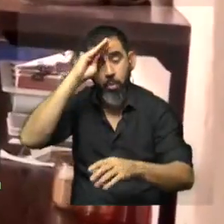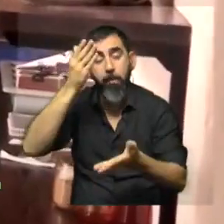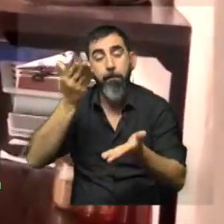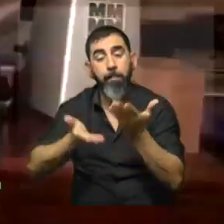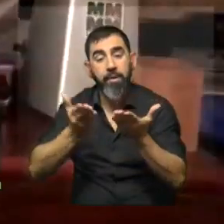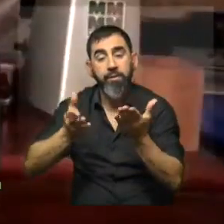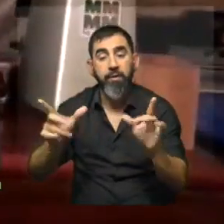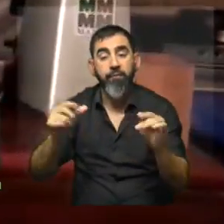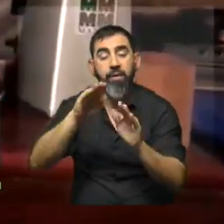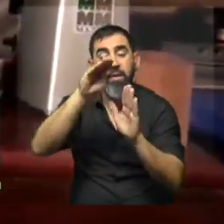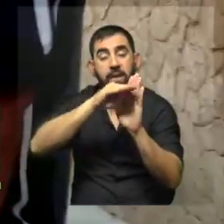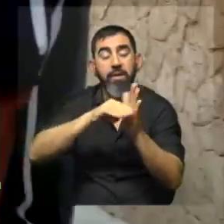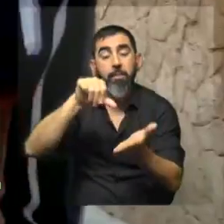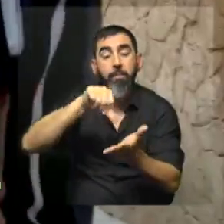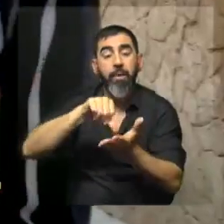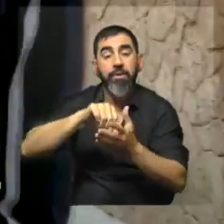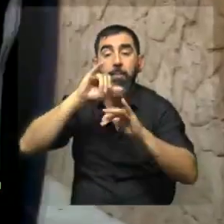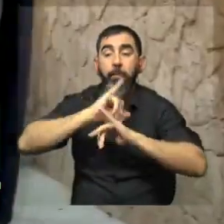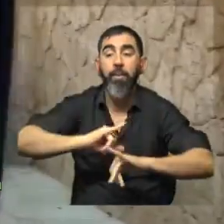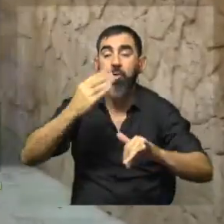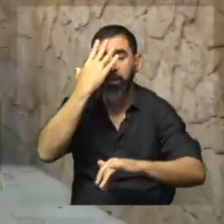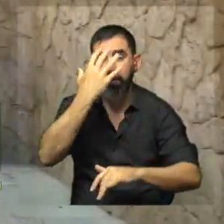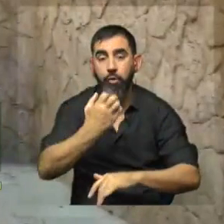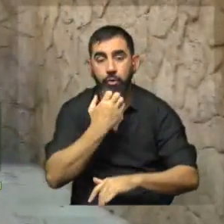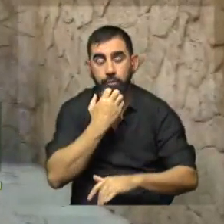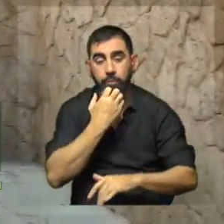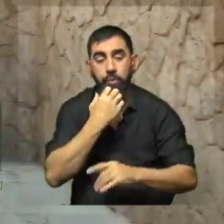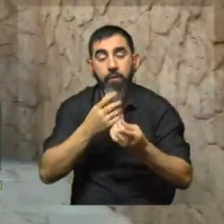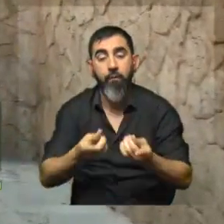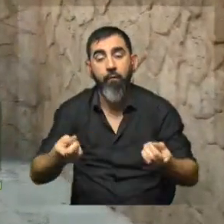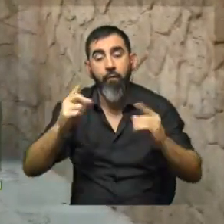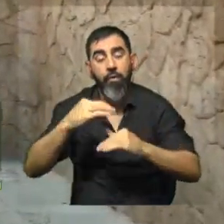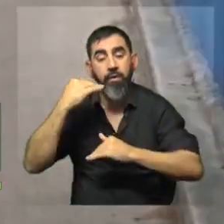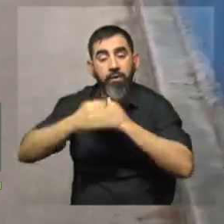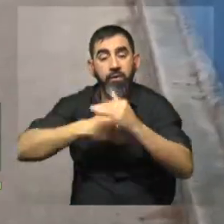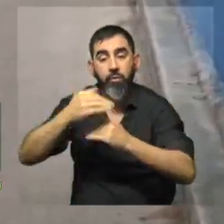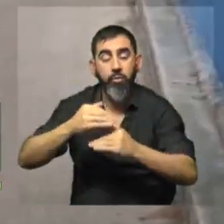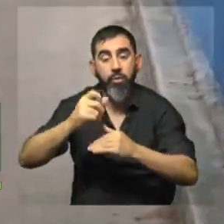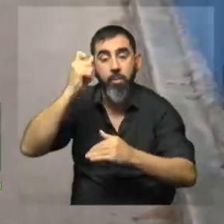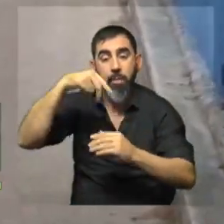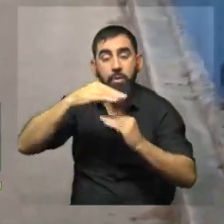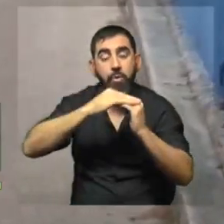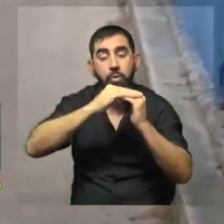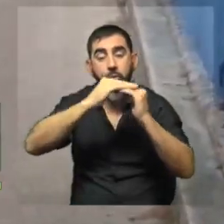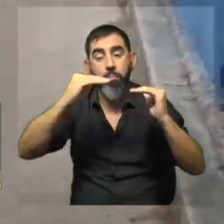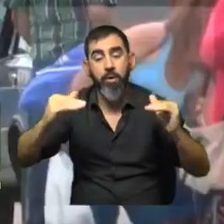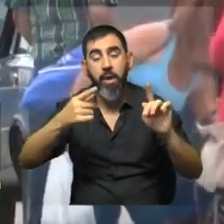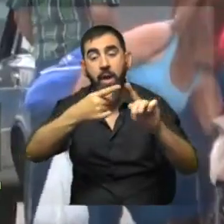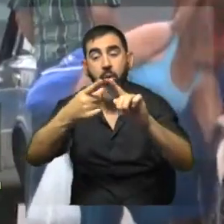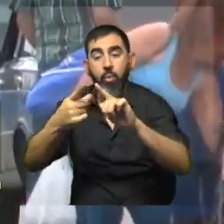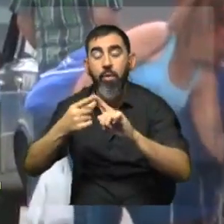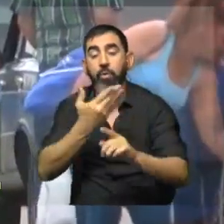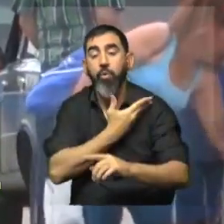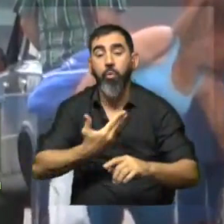salir de la lista de países patrocinadores del terrorismo y regresar al desarrollo del plan de normalización que acordó el gobierno